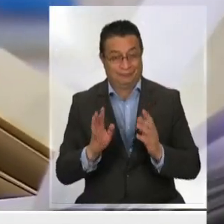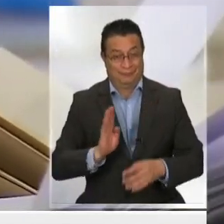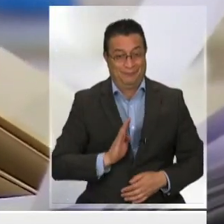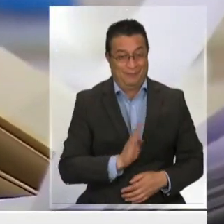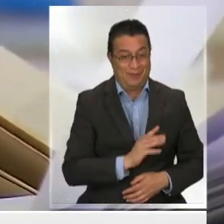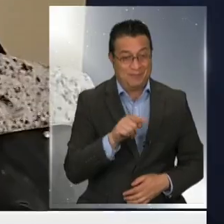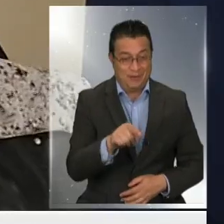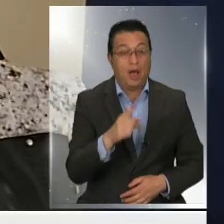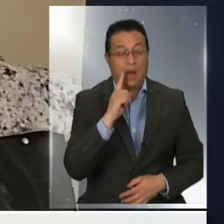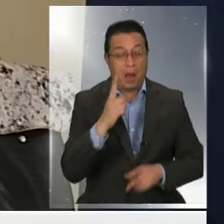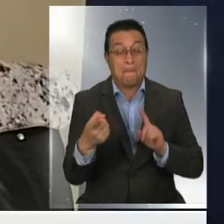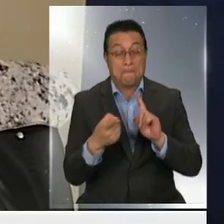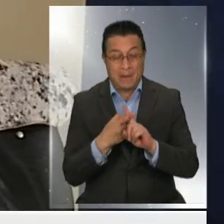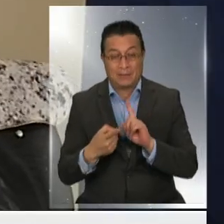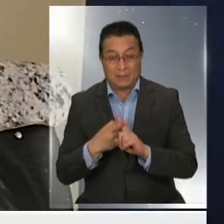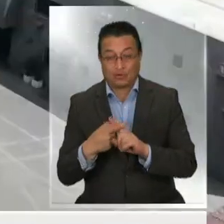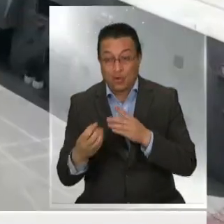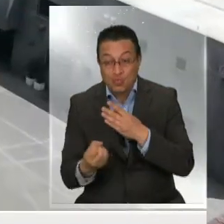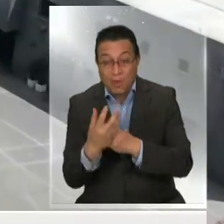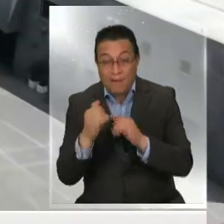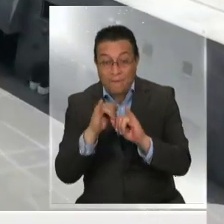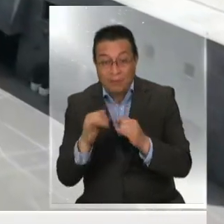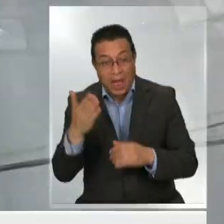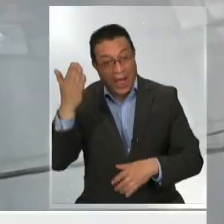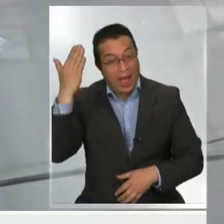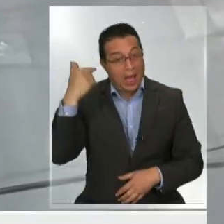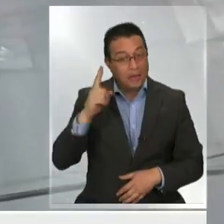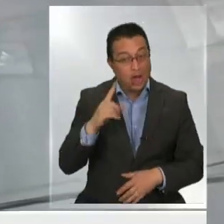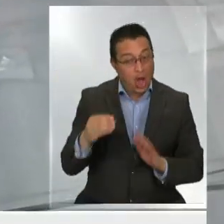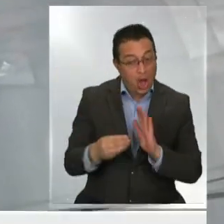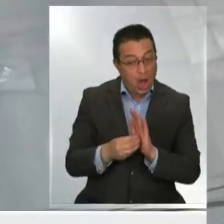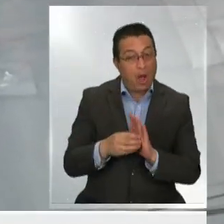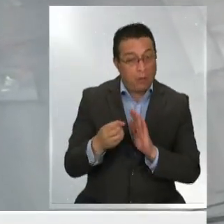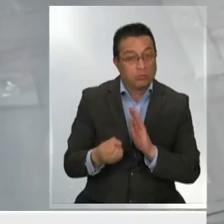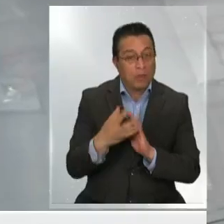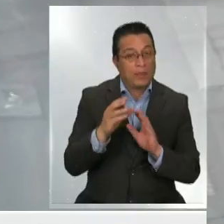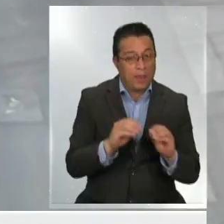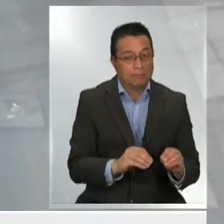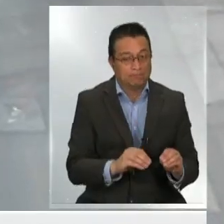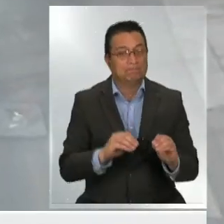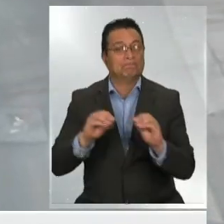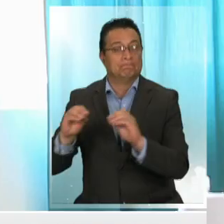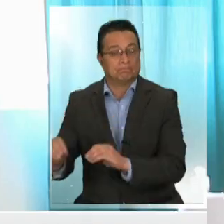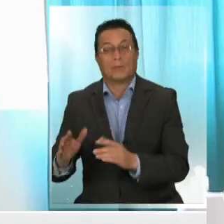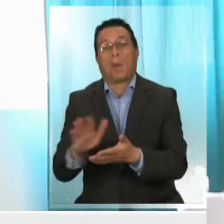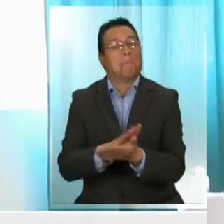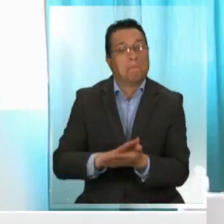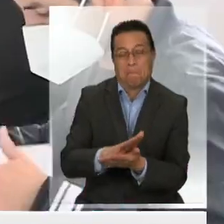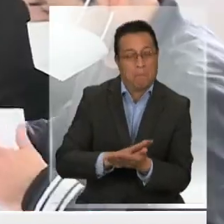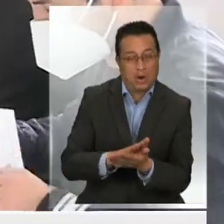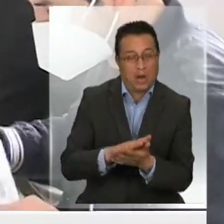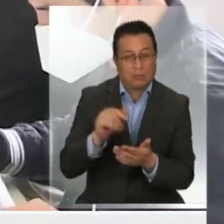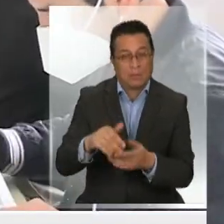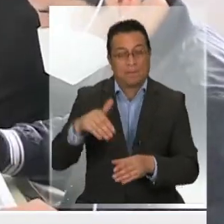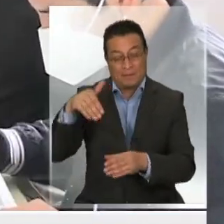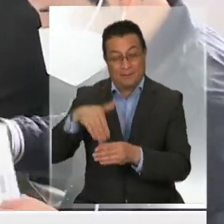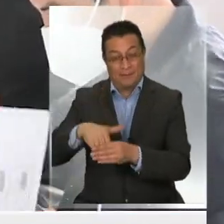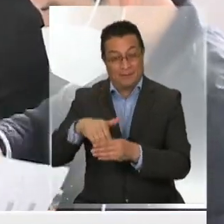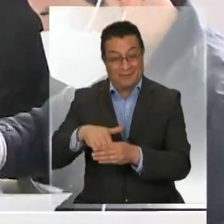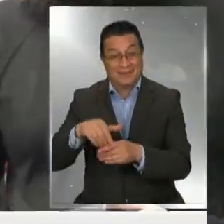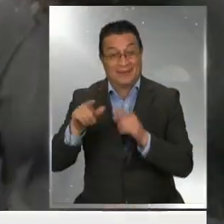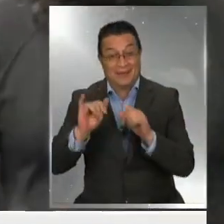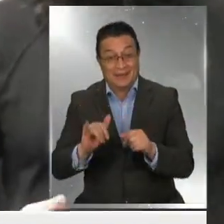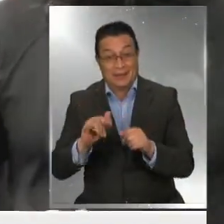mecanismos de participación que no estaban considerados antes podrían implicar extender el plazo, como por ejemplo el plebiscito dirimente y